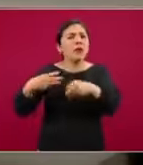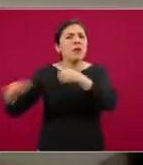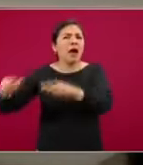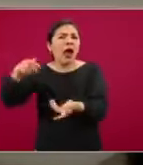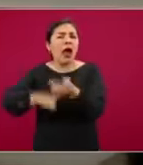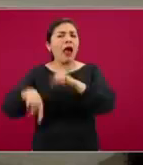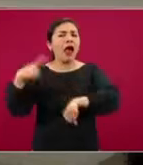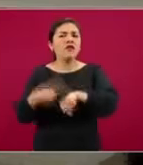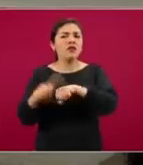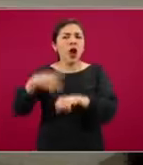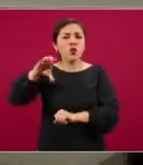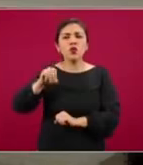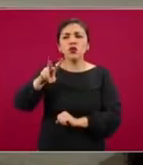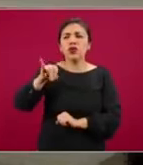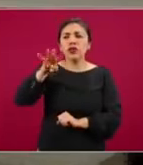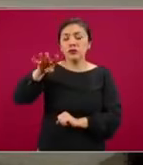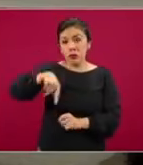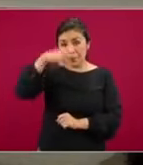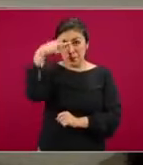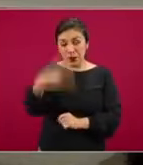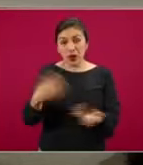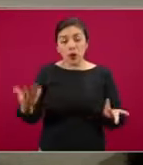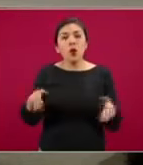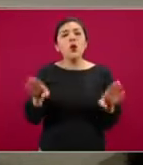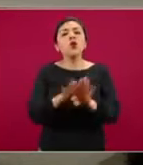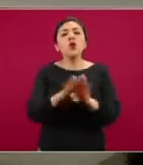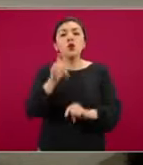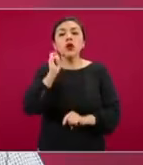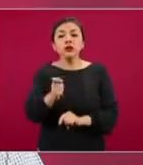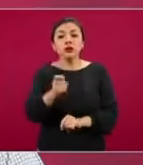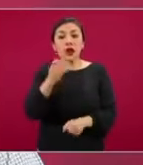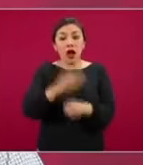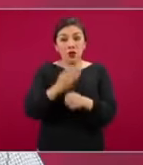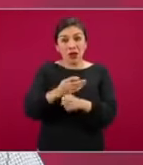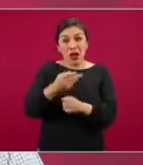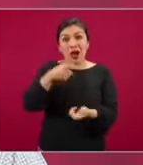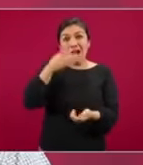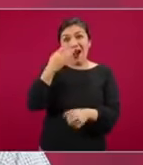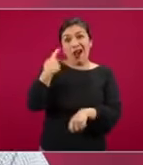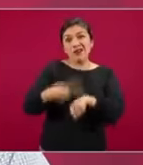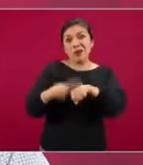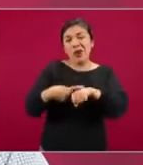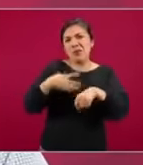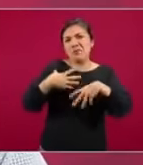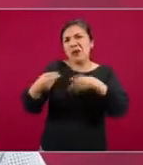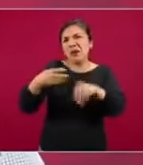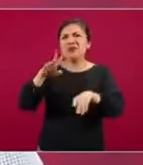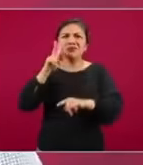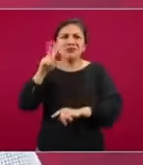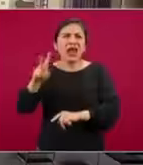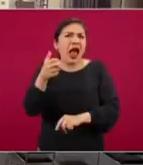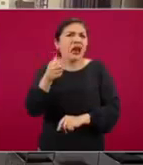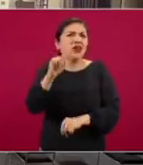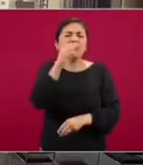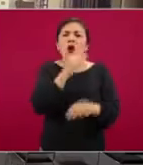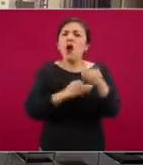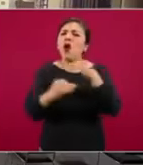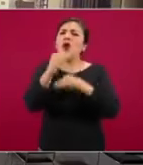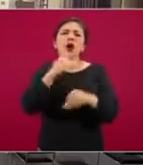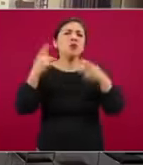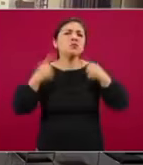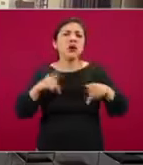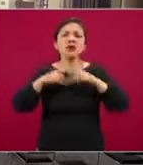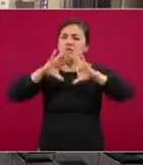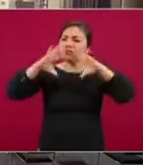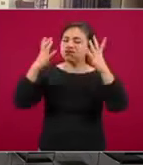de COVID-19 en México como parte de esta pandemia que estamos lógicamente viviendo todos los habitantes